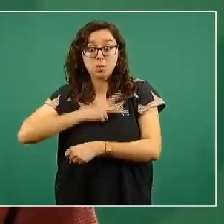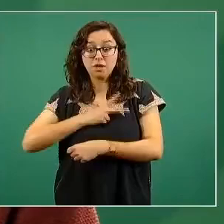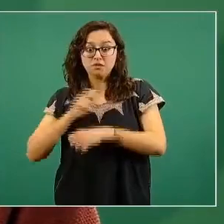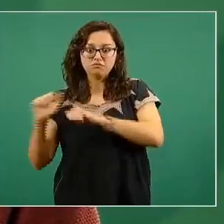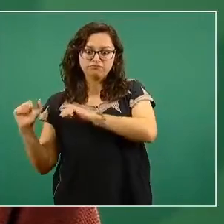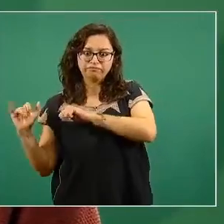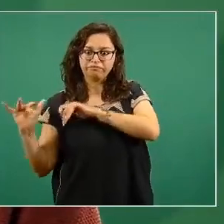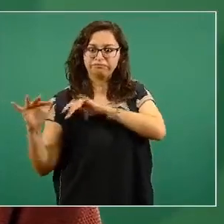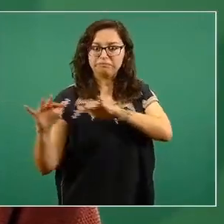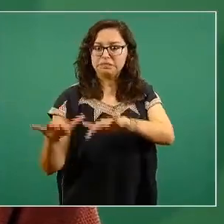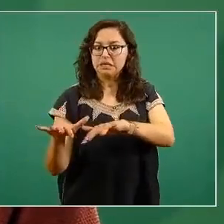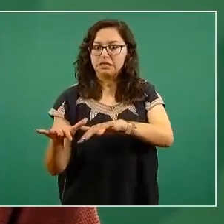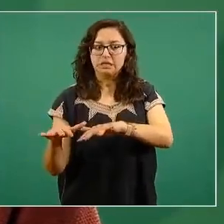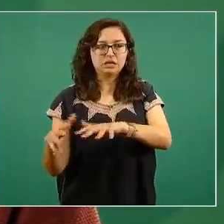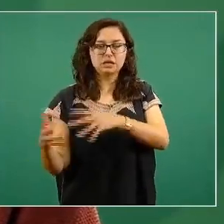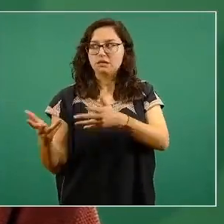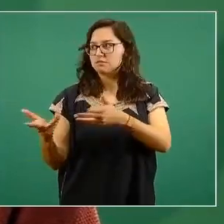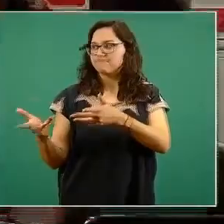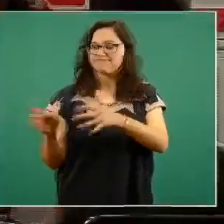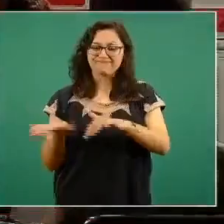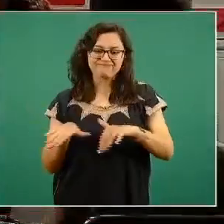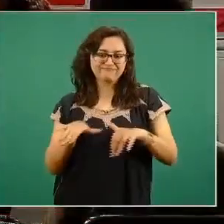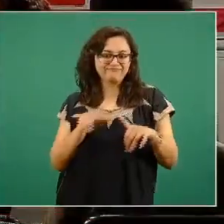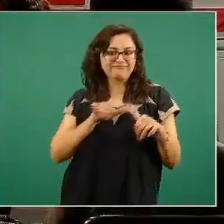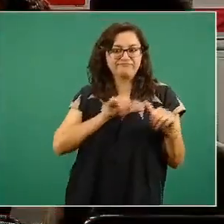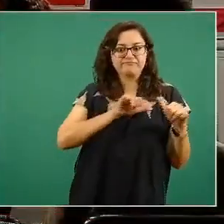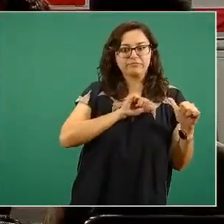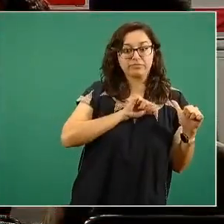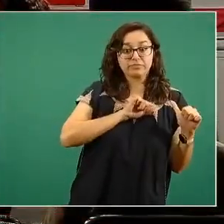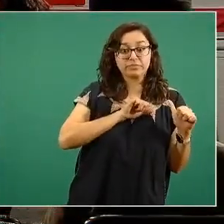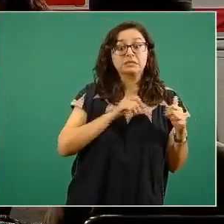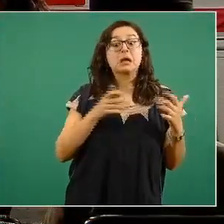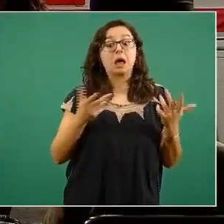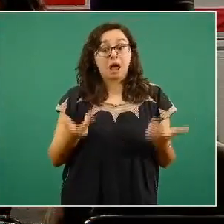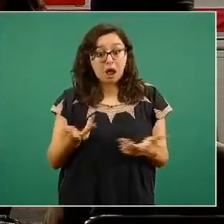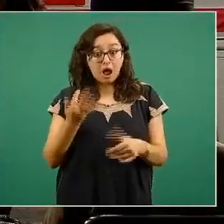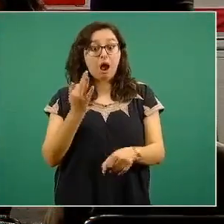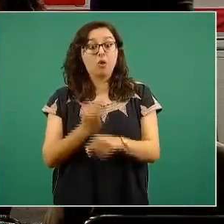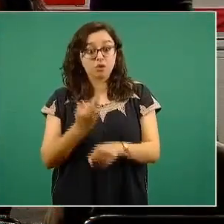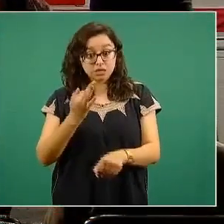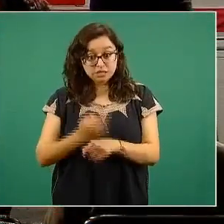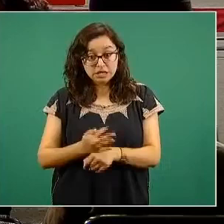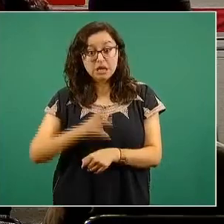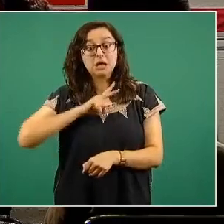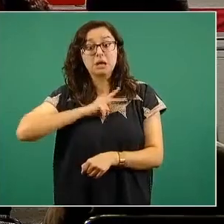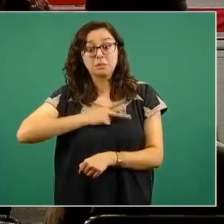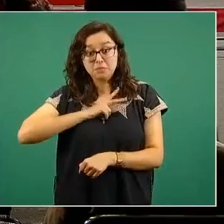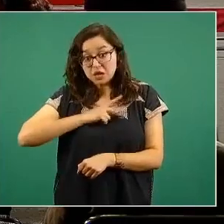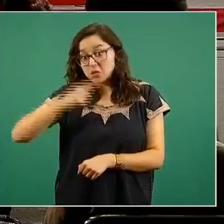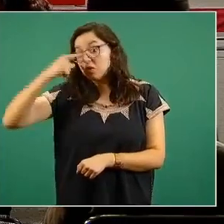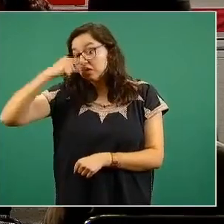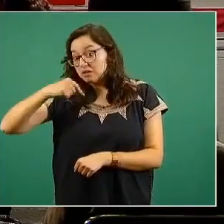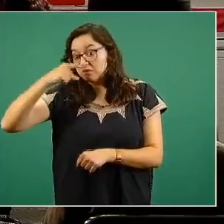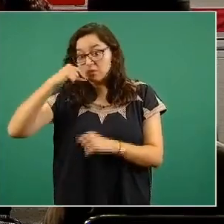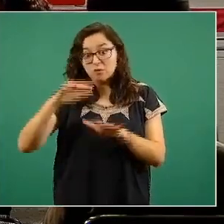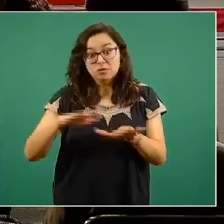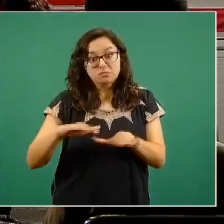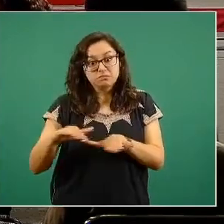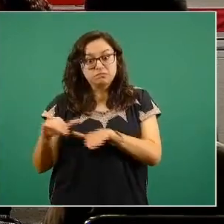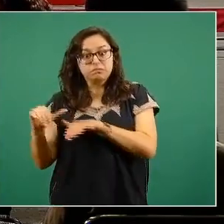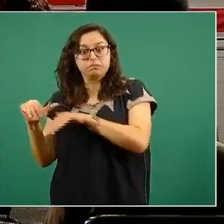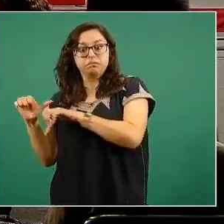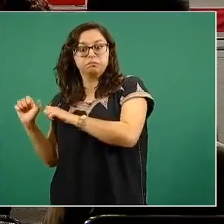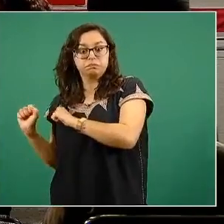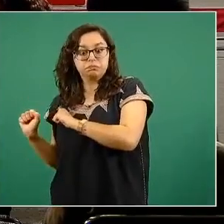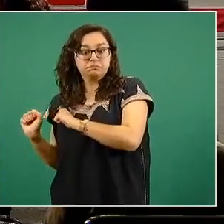complejo, no tiene explicaciones únicas, pero se asume que en este momento hay un desplazamiento del nicho ecológico de la influenza en